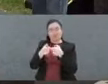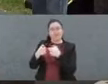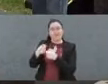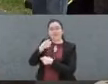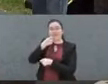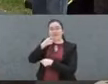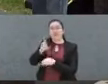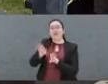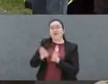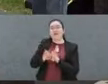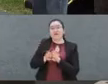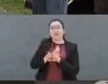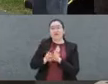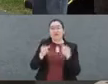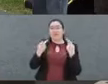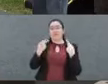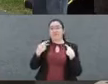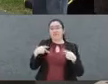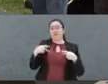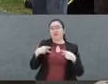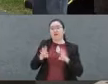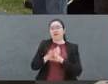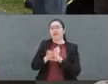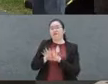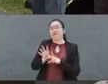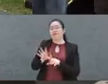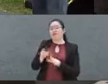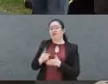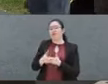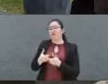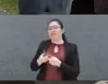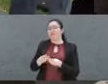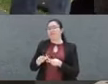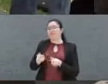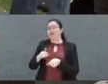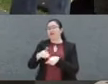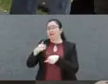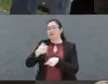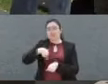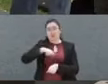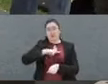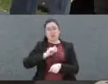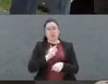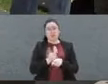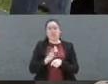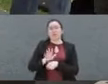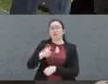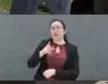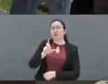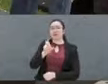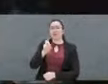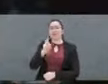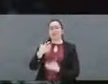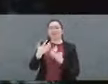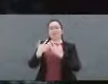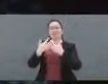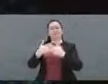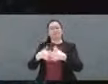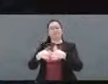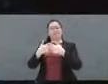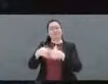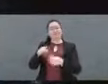que iban a ir por aquellos grandes consumidores. Por transparencia obtuvimos que son al menos 30 empresas las que